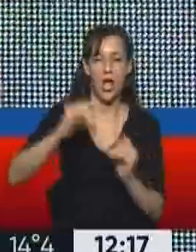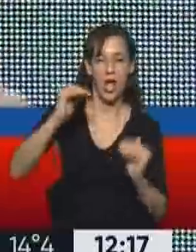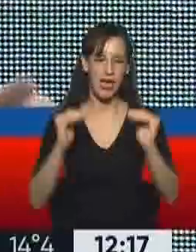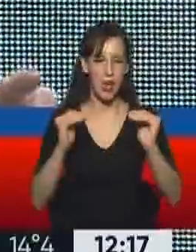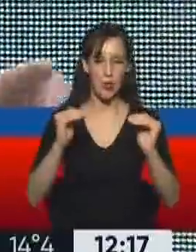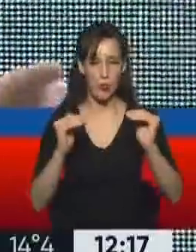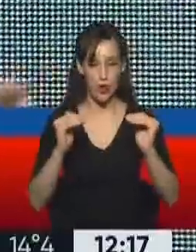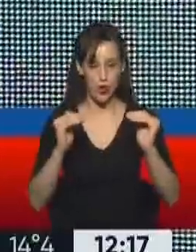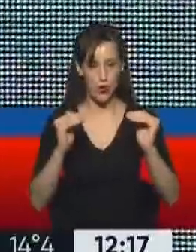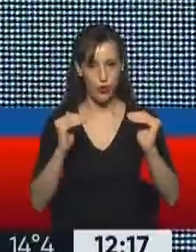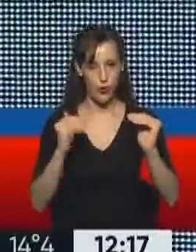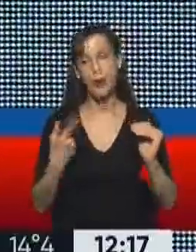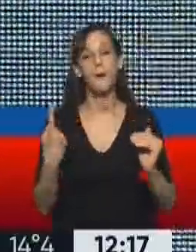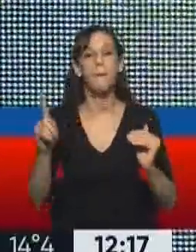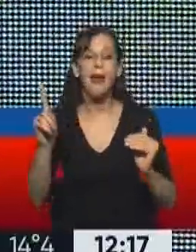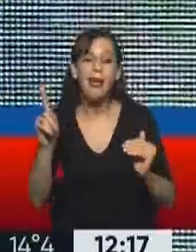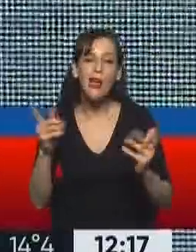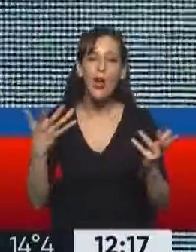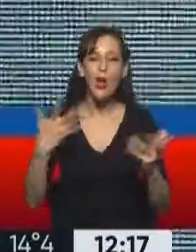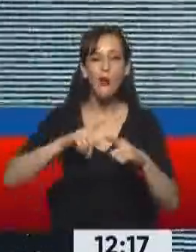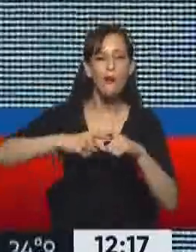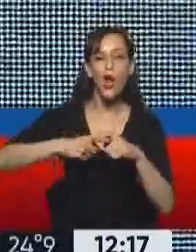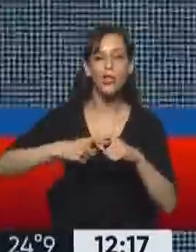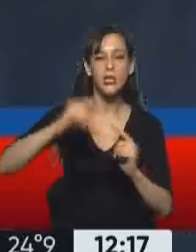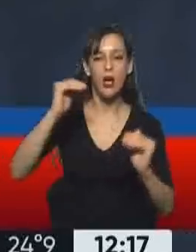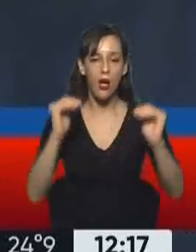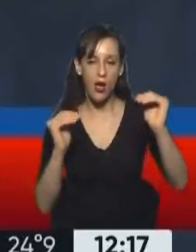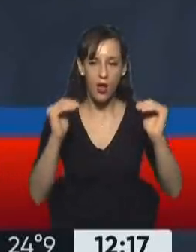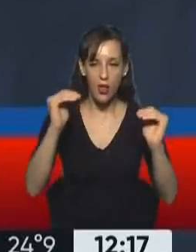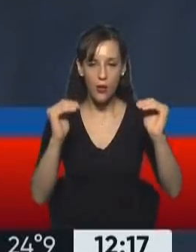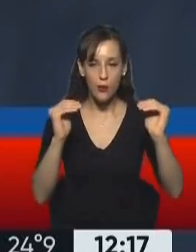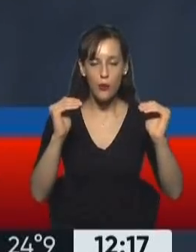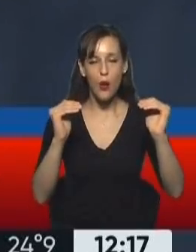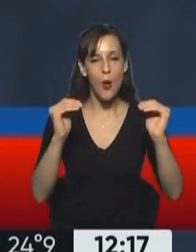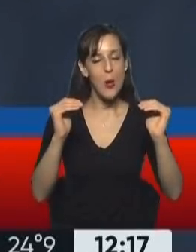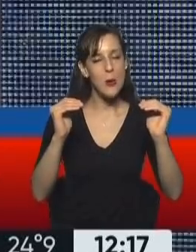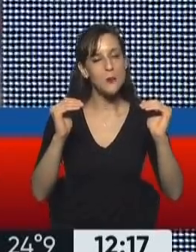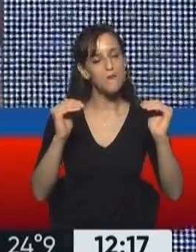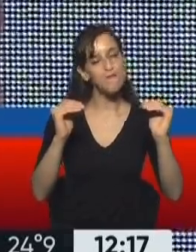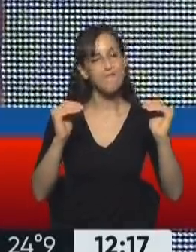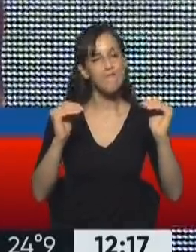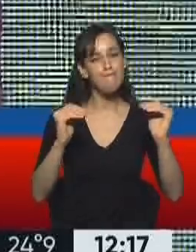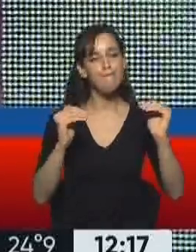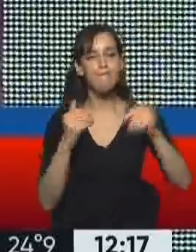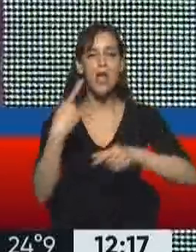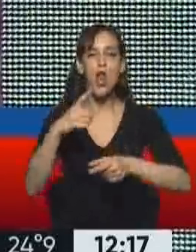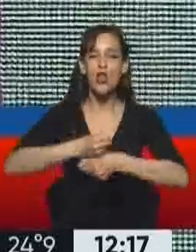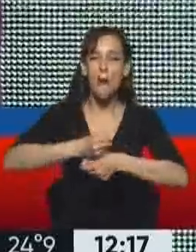Pero si el equilibrio político fagocita la gestión, tenemos un problema. Lo más importante